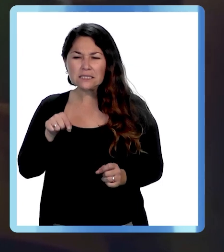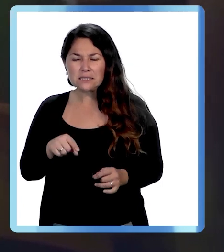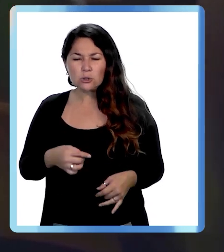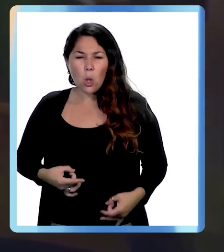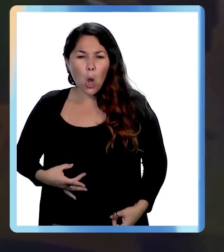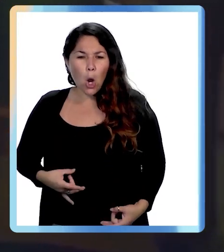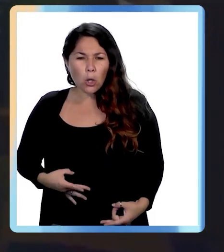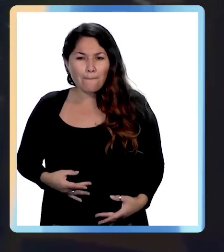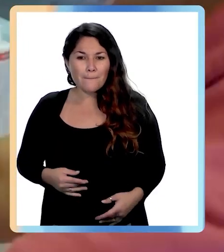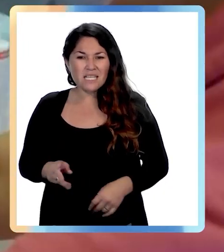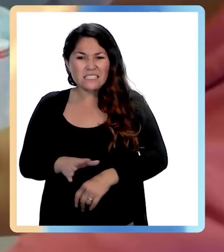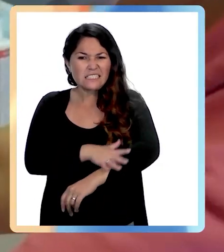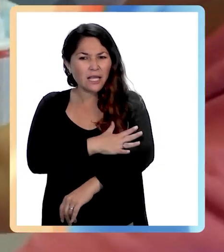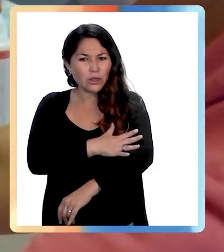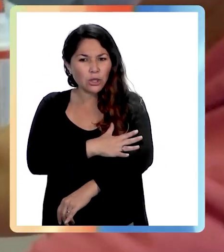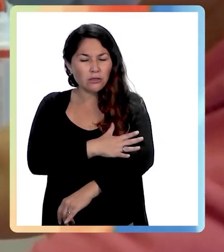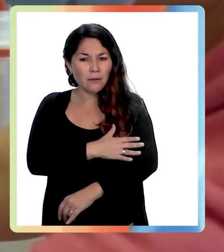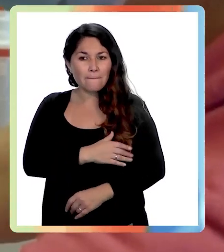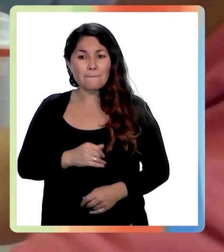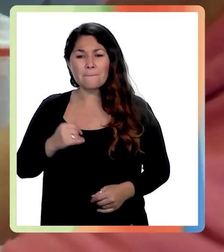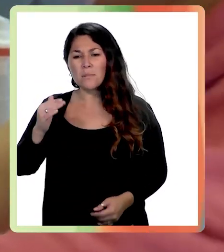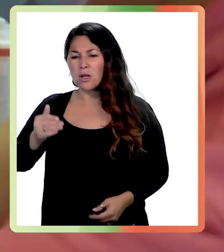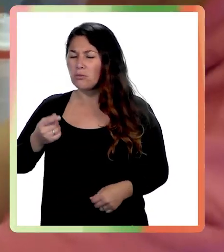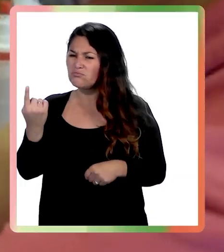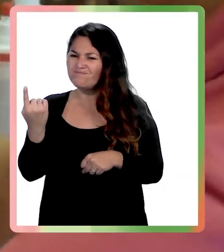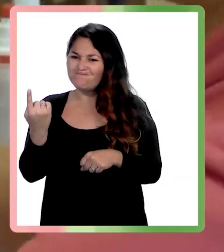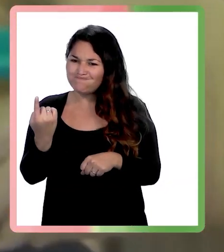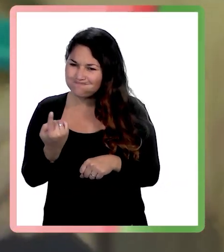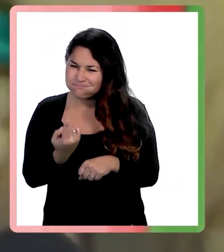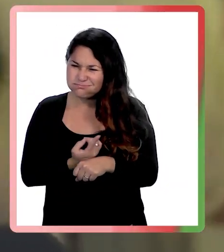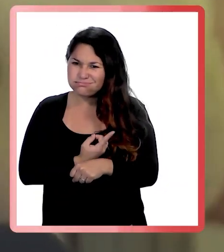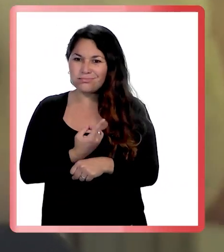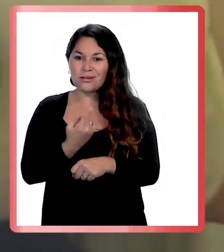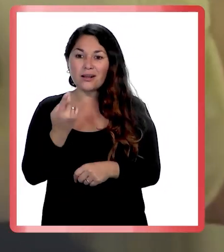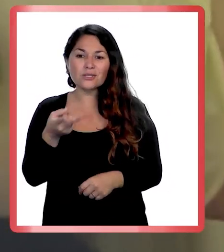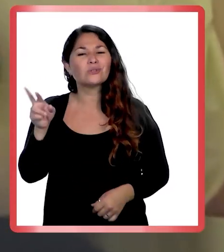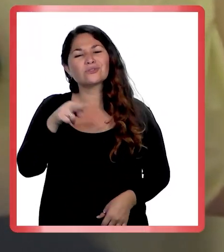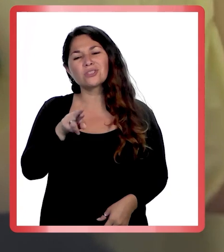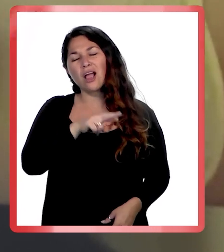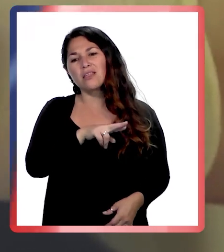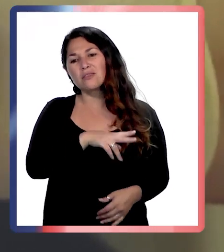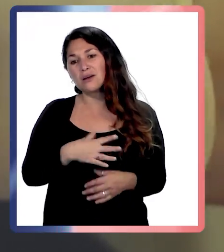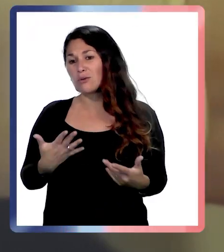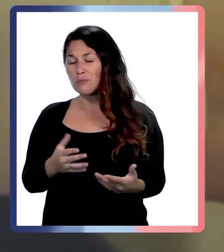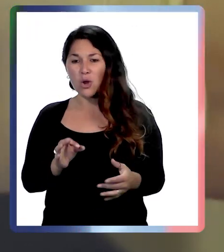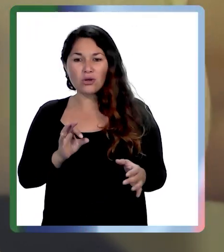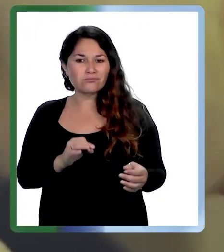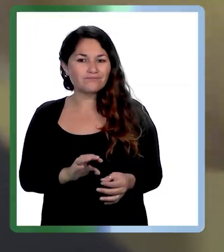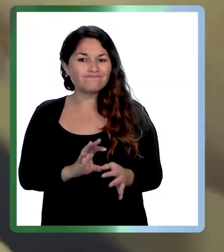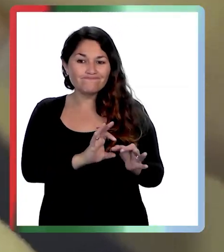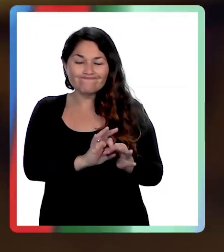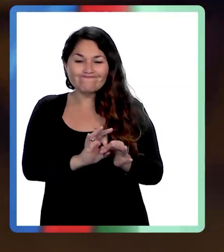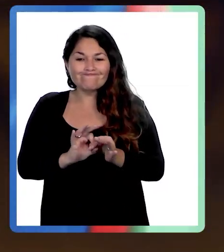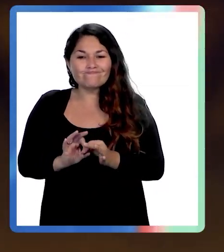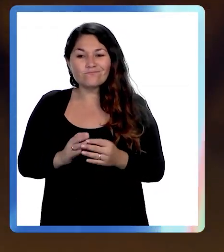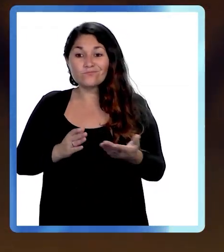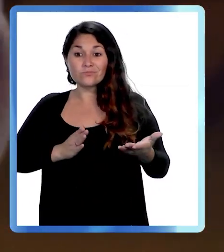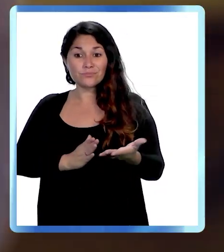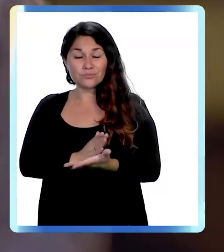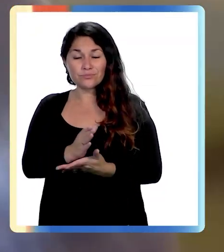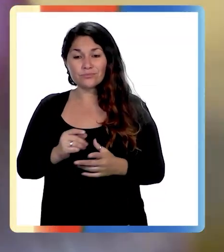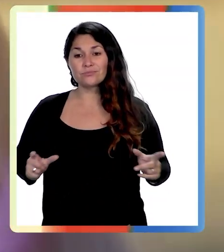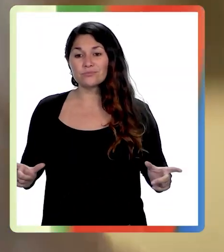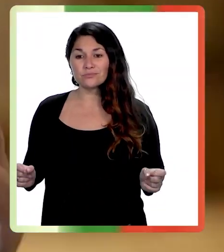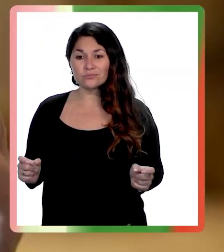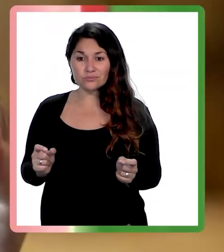clínico, síntoma clínico, perdón, el síntoma más frecuente descrito como síntoma de debut a veces